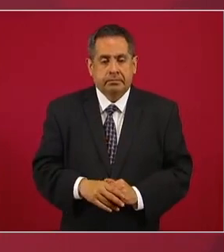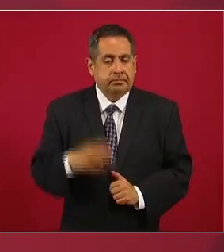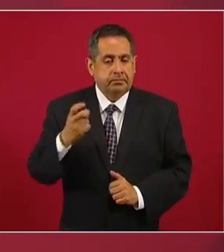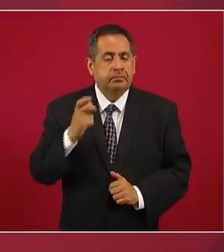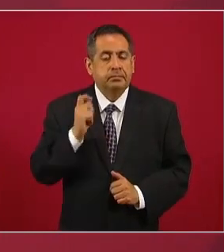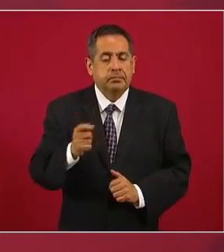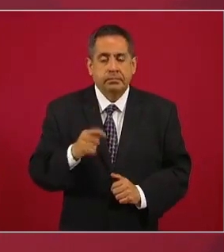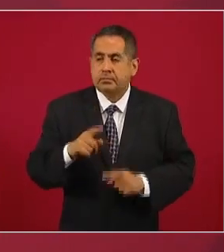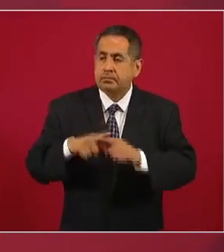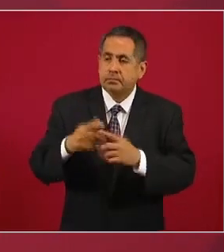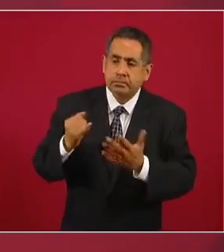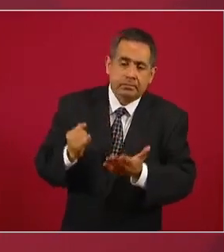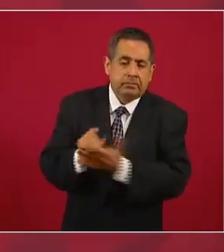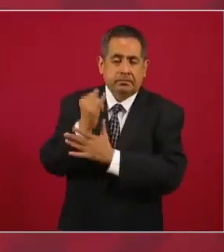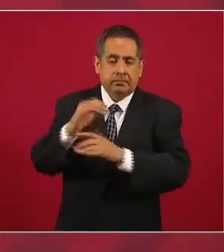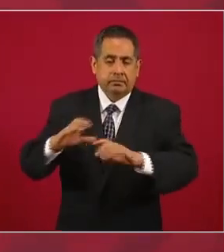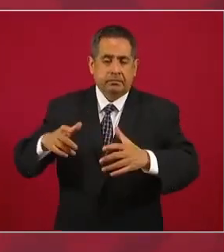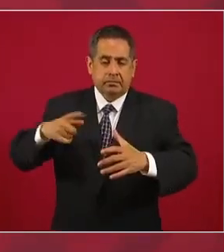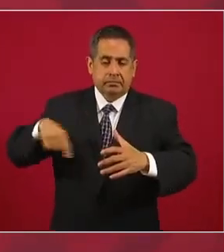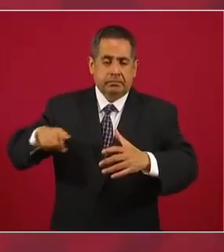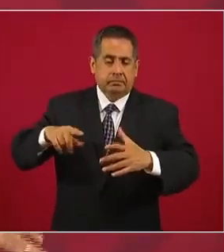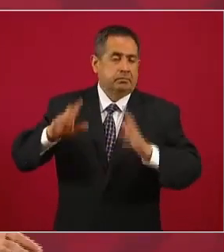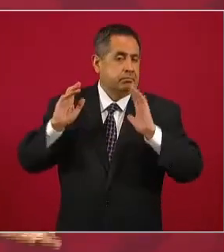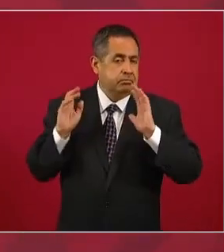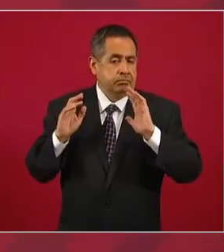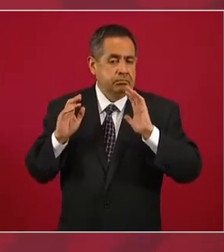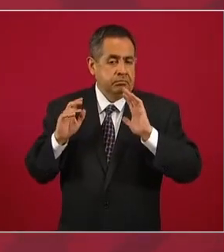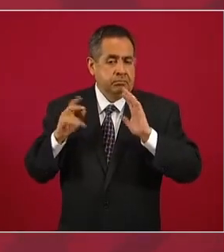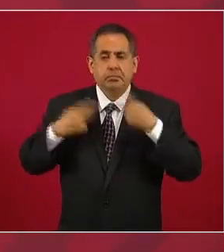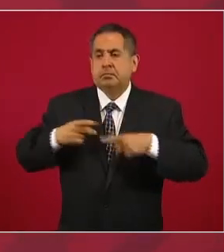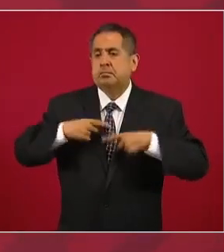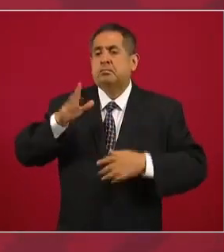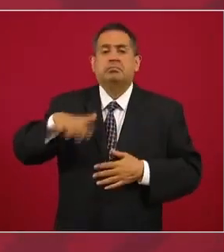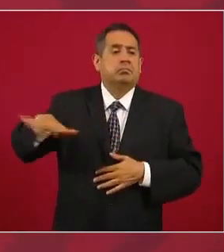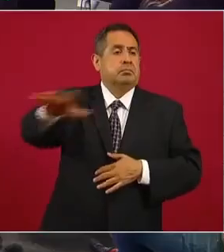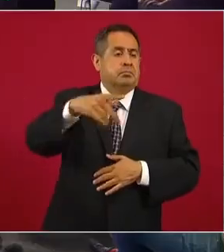Entonces, ¿quién decide al final? Pues el ciudadano.